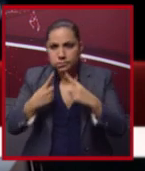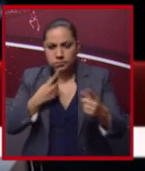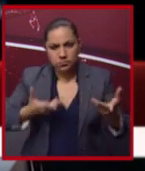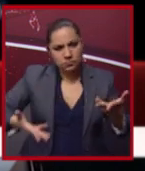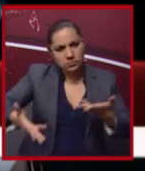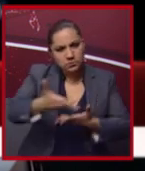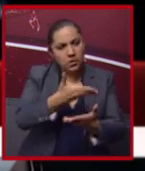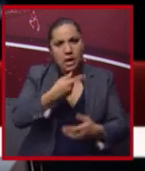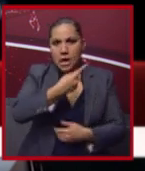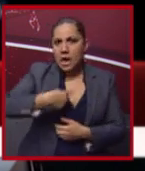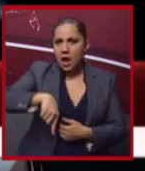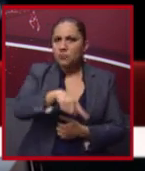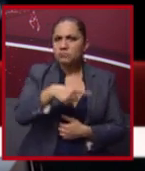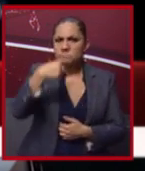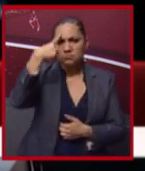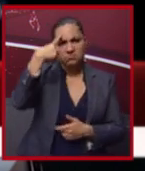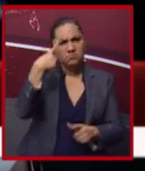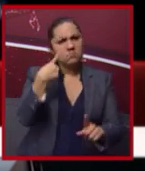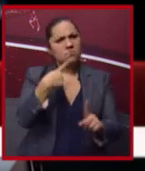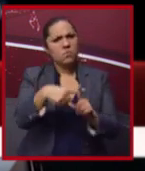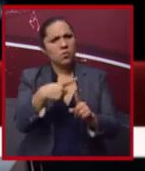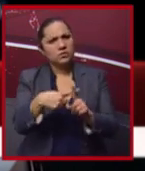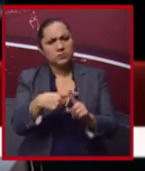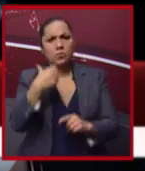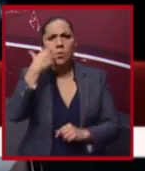de miras, así como la